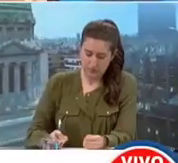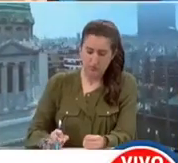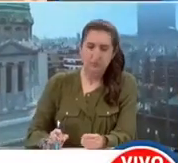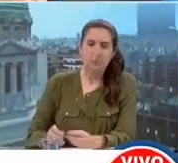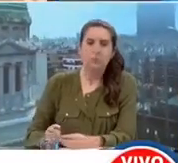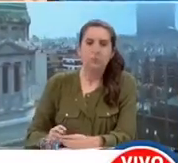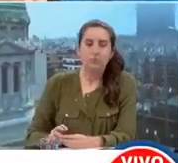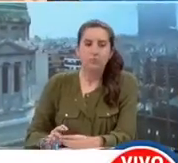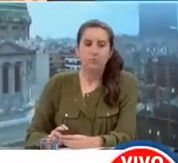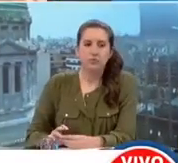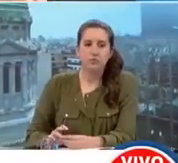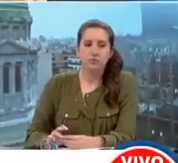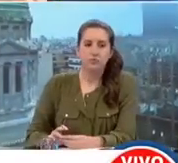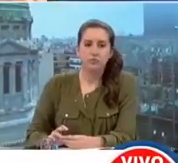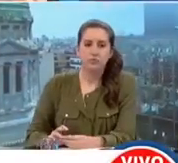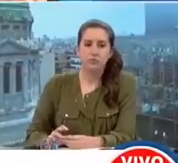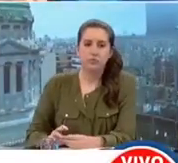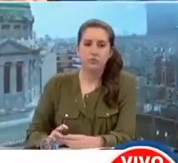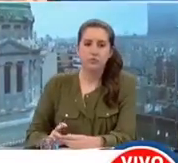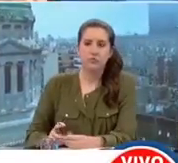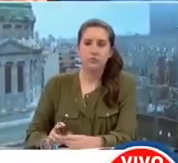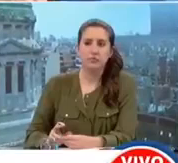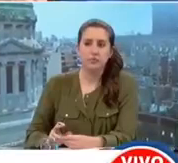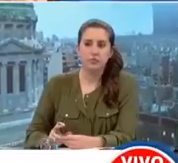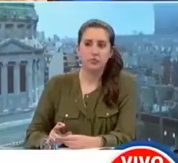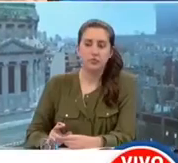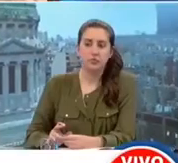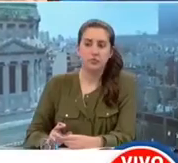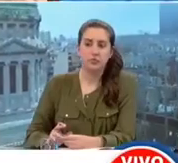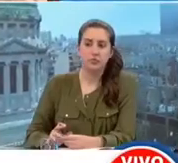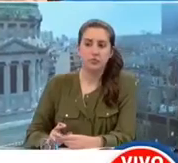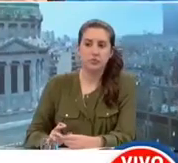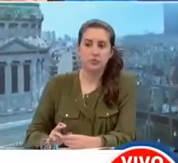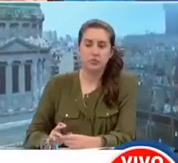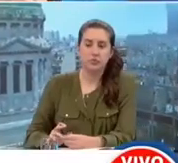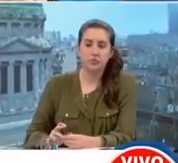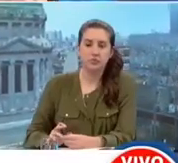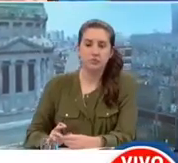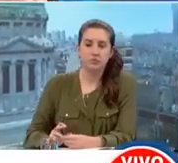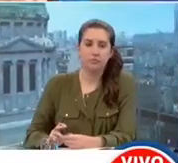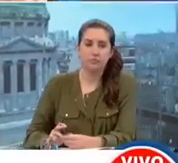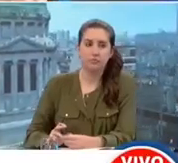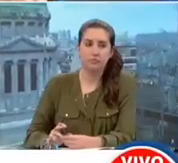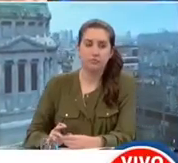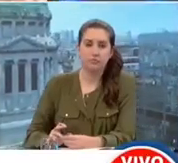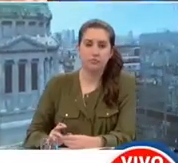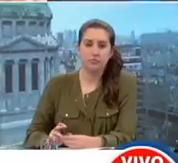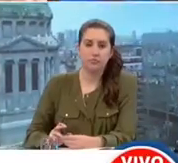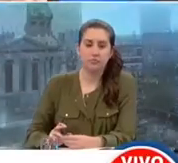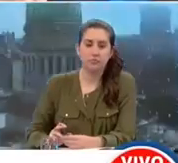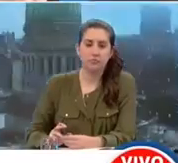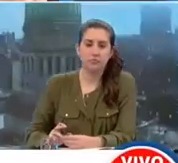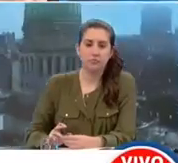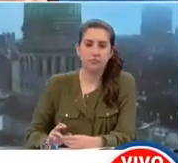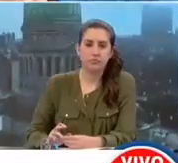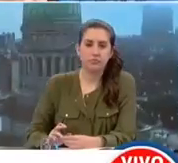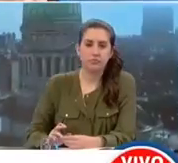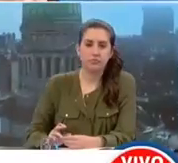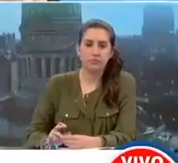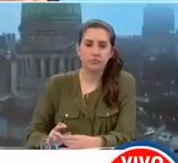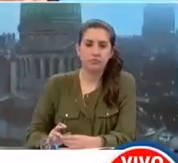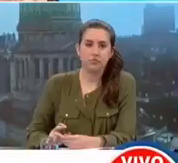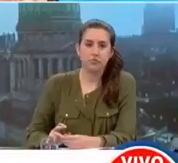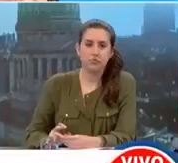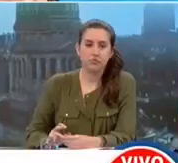servicios integrales de salud mental, ya sea de prevención, de tratamiento, de cura, ¿no? Se calcula